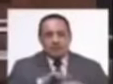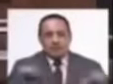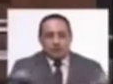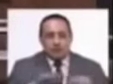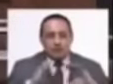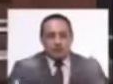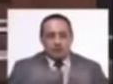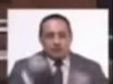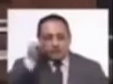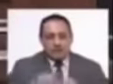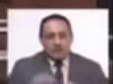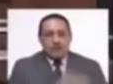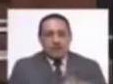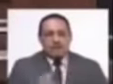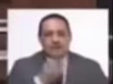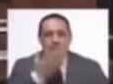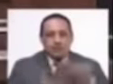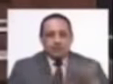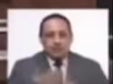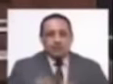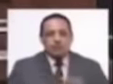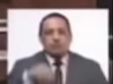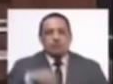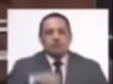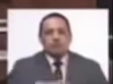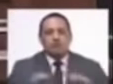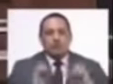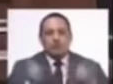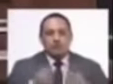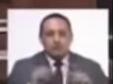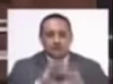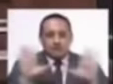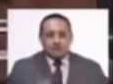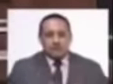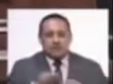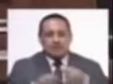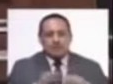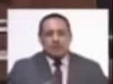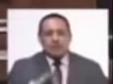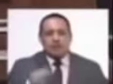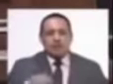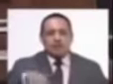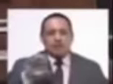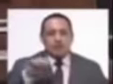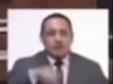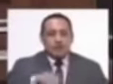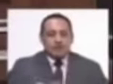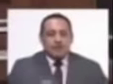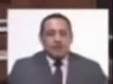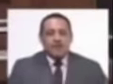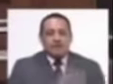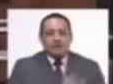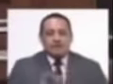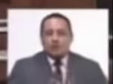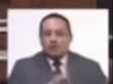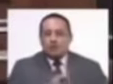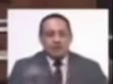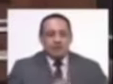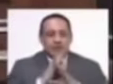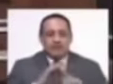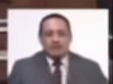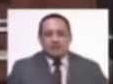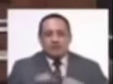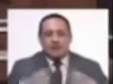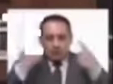estimados colegas, el informe en mayoría de la comisión es claro y preciso. Los señores del Jurado Nacional de Elecciones no pueden negar lo